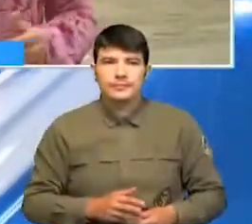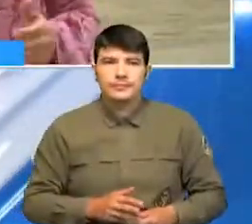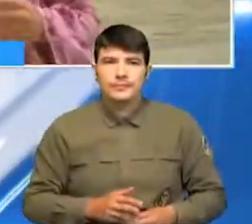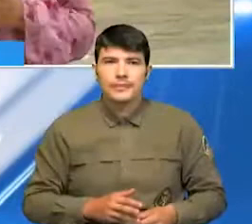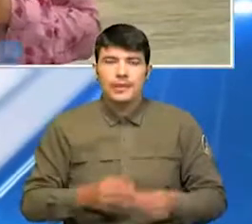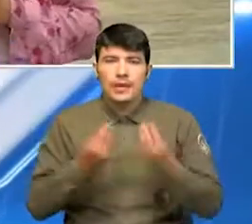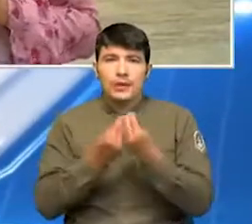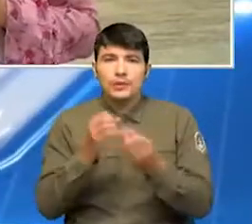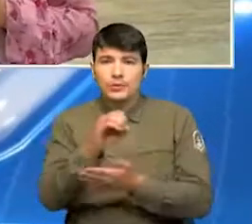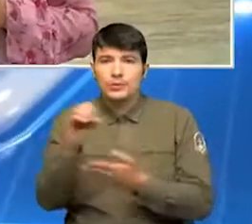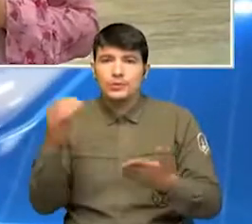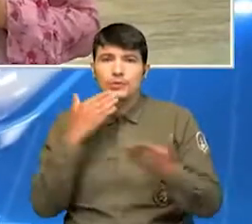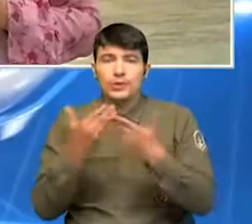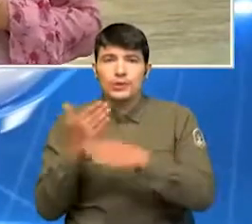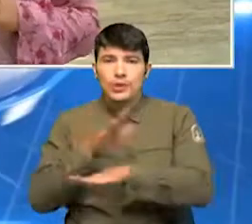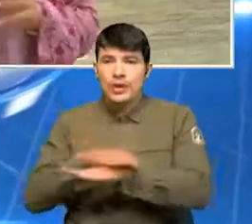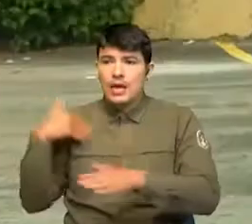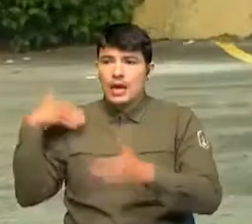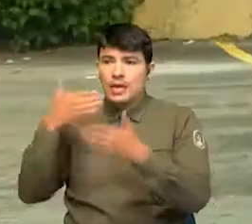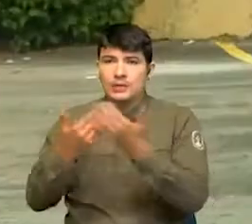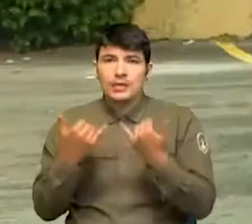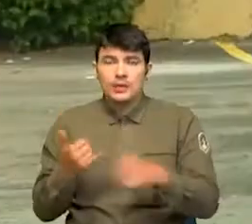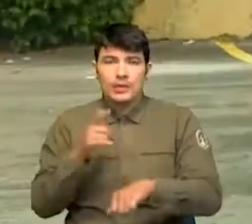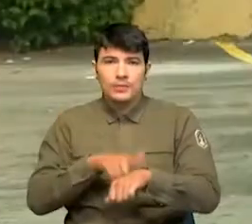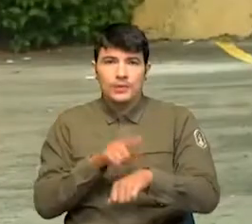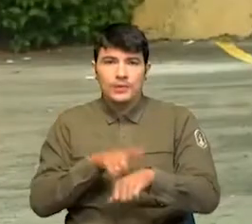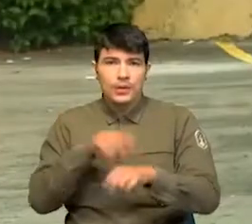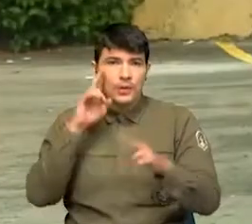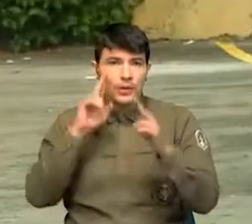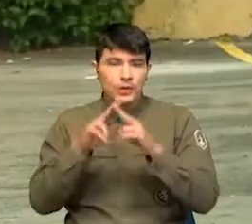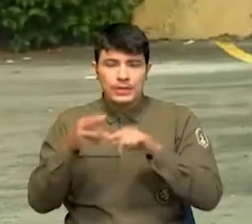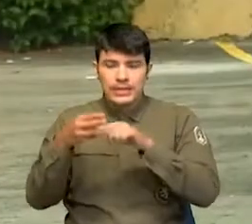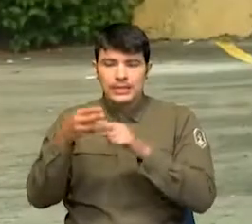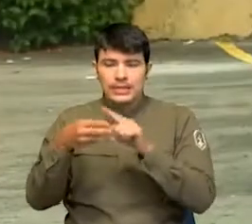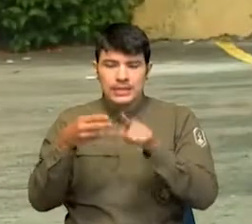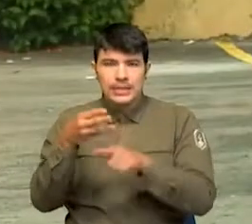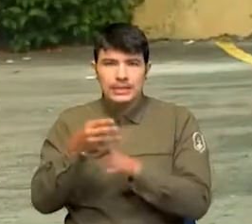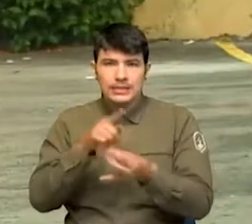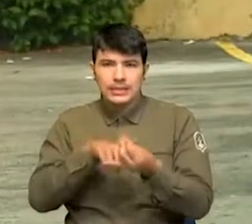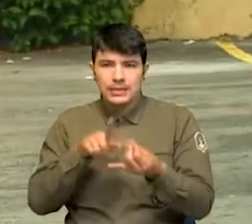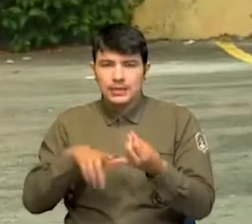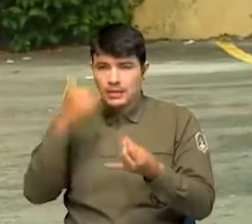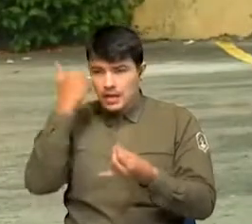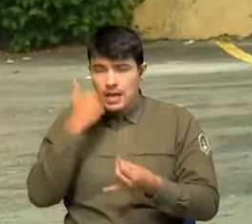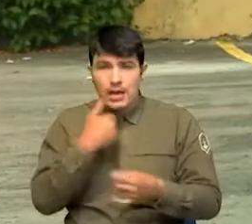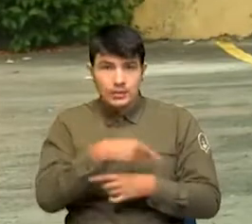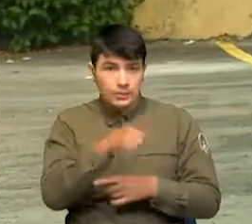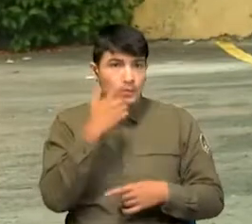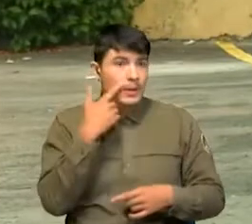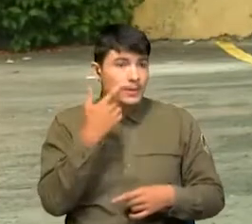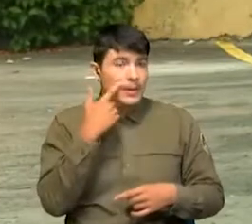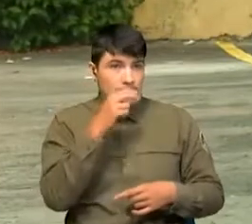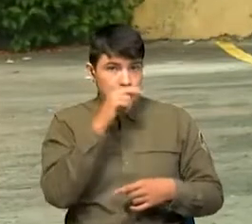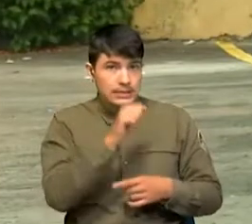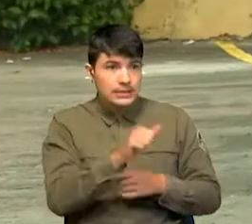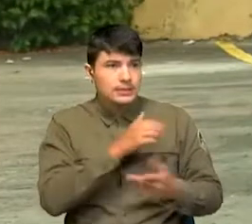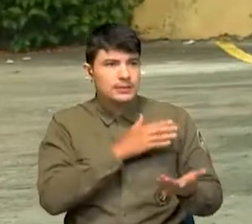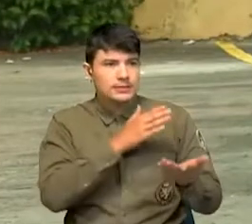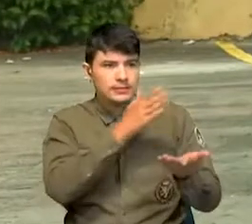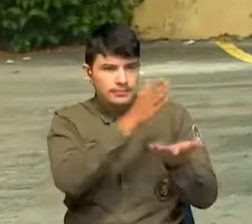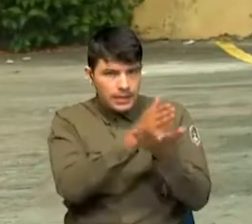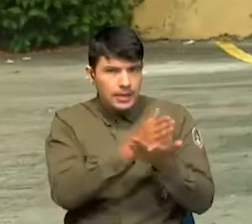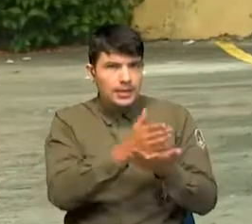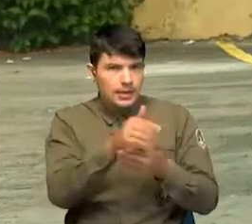compañeros ves hasta el momento tuvimos conocimientos de tres casos de menores de edad desaparecidas el padre de una de ellas acudió al sistema